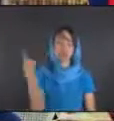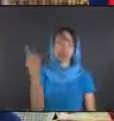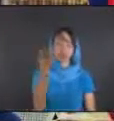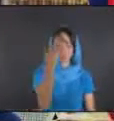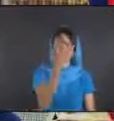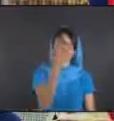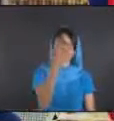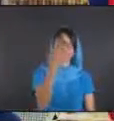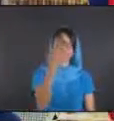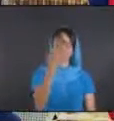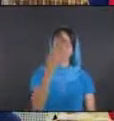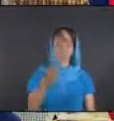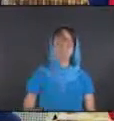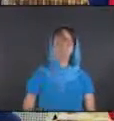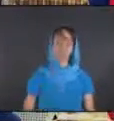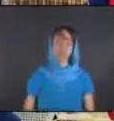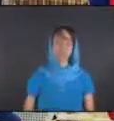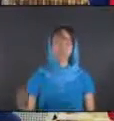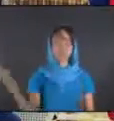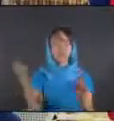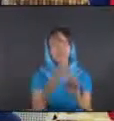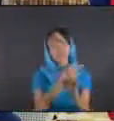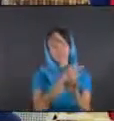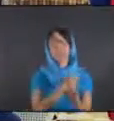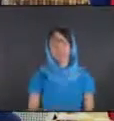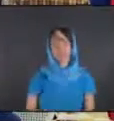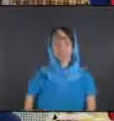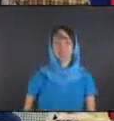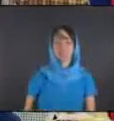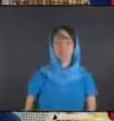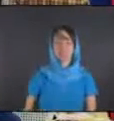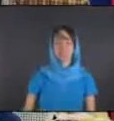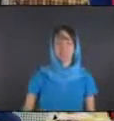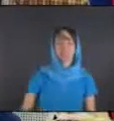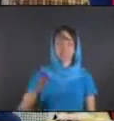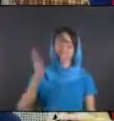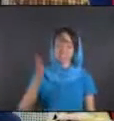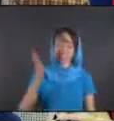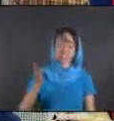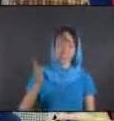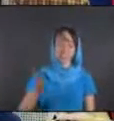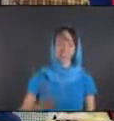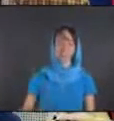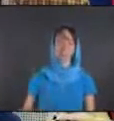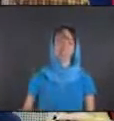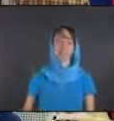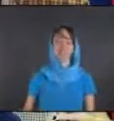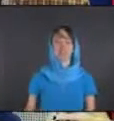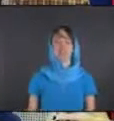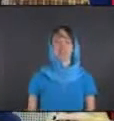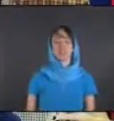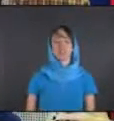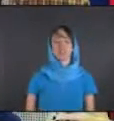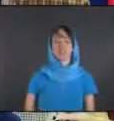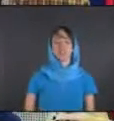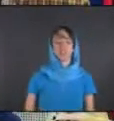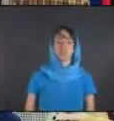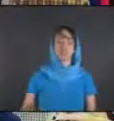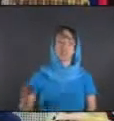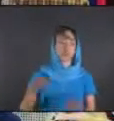de presentarse delante de ti, pero vistiéndonos de nuestro hermano